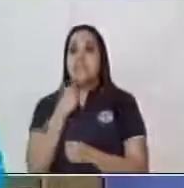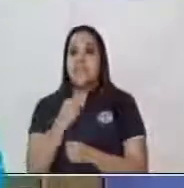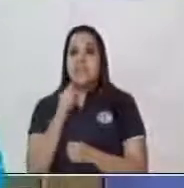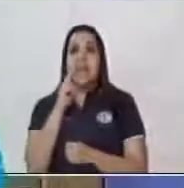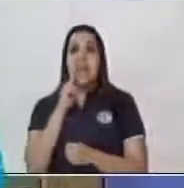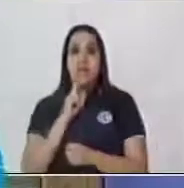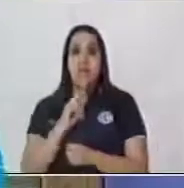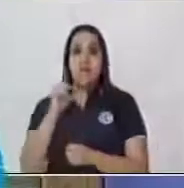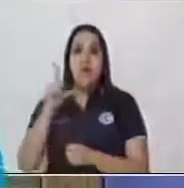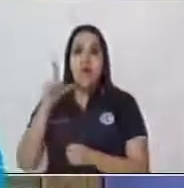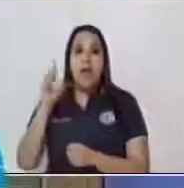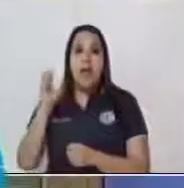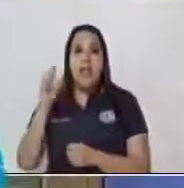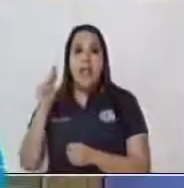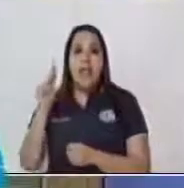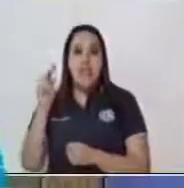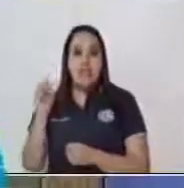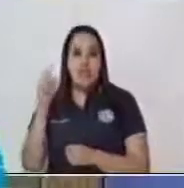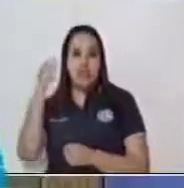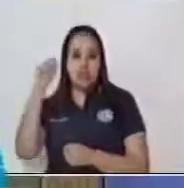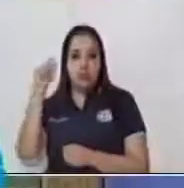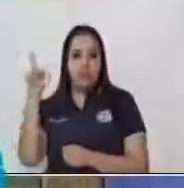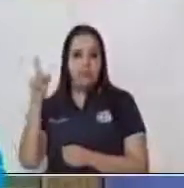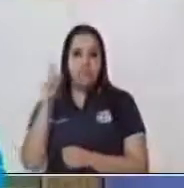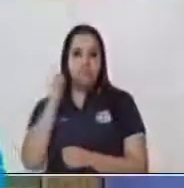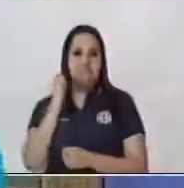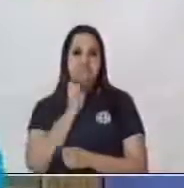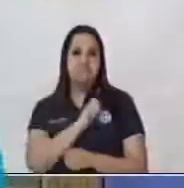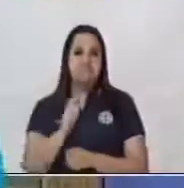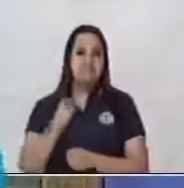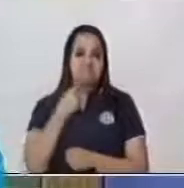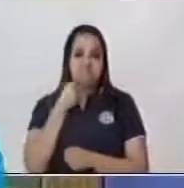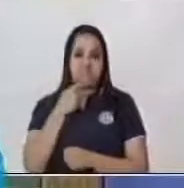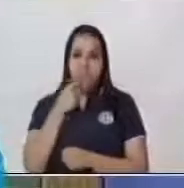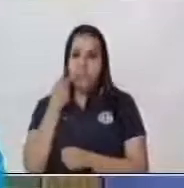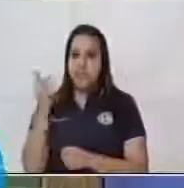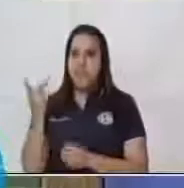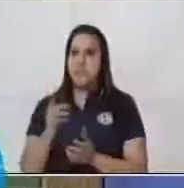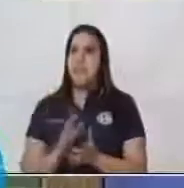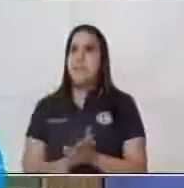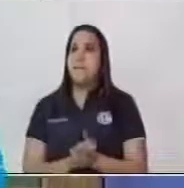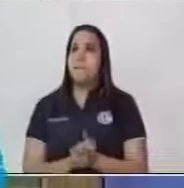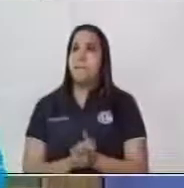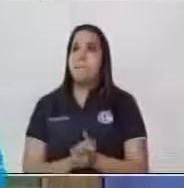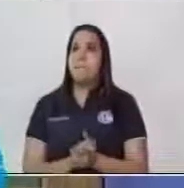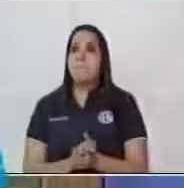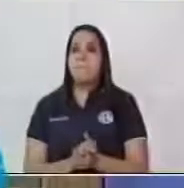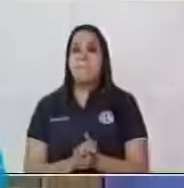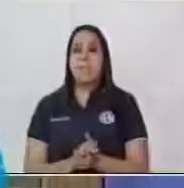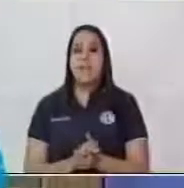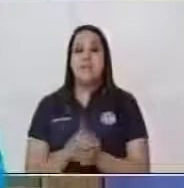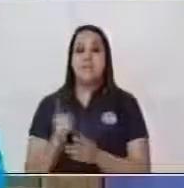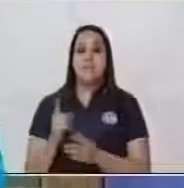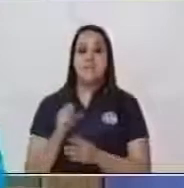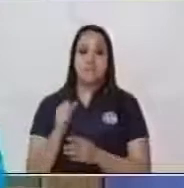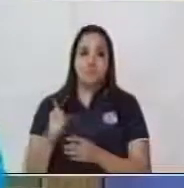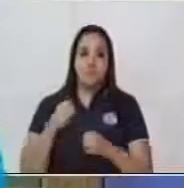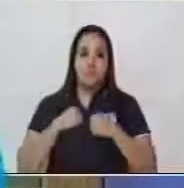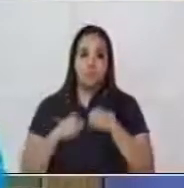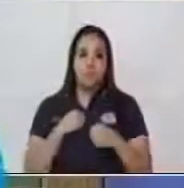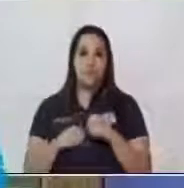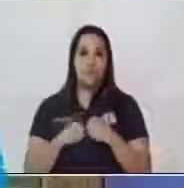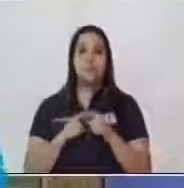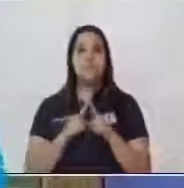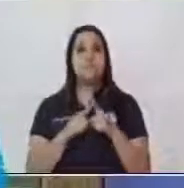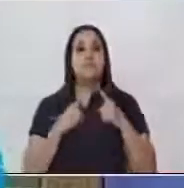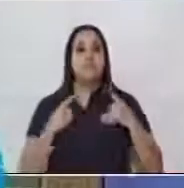porque el sujeto es quien realiza la acción. Ahora bien, la voz pasiva es el sujeto